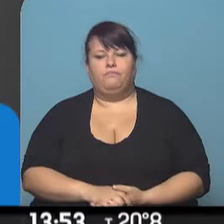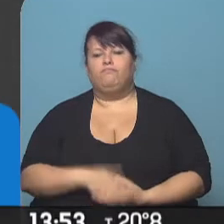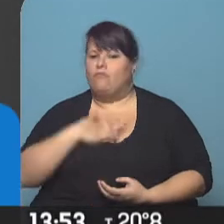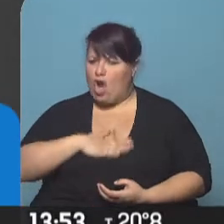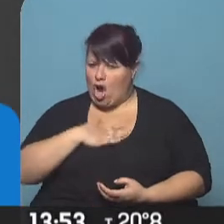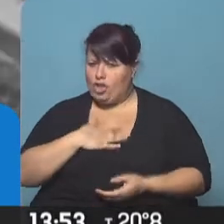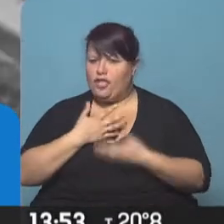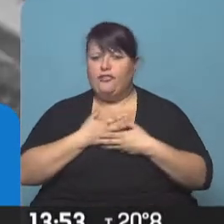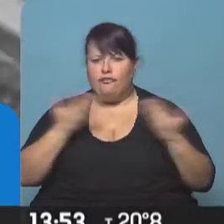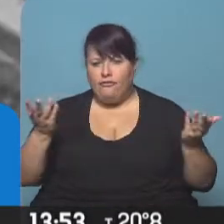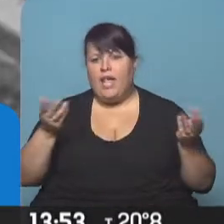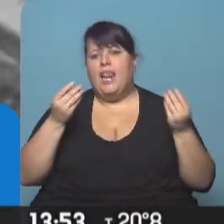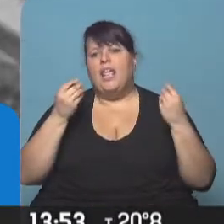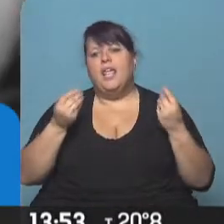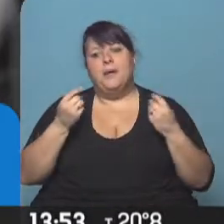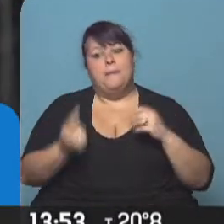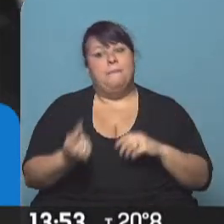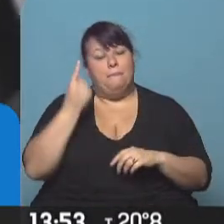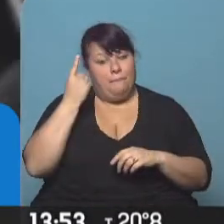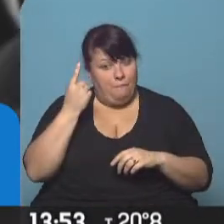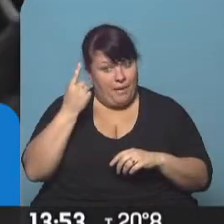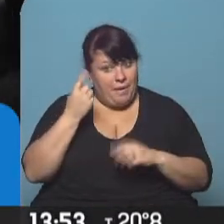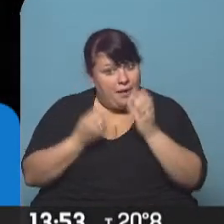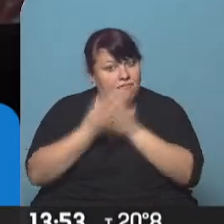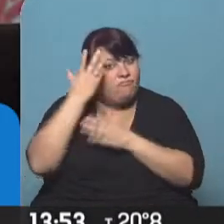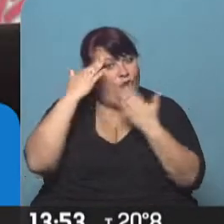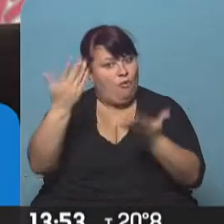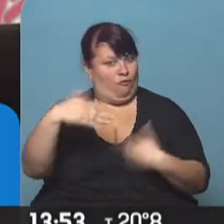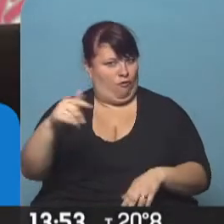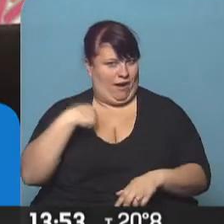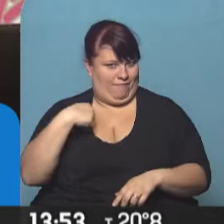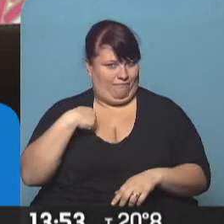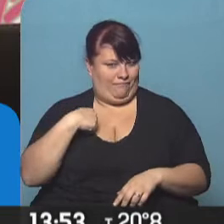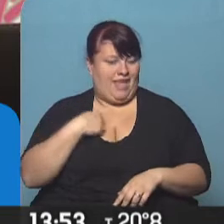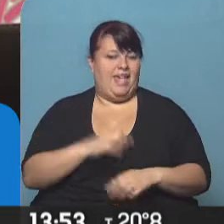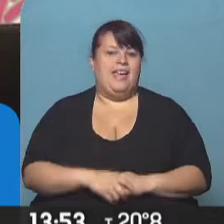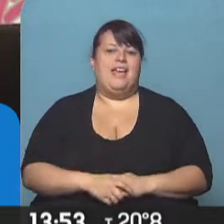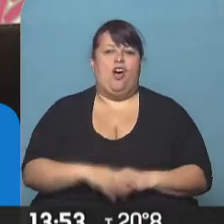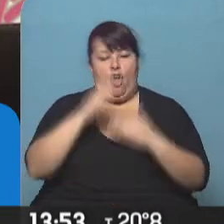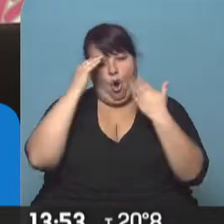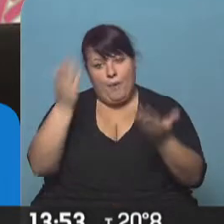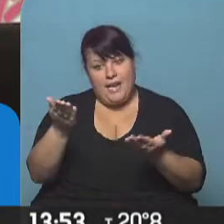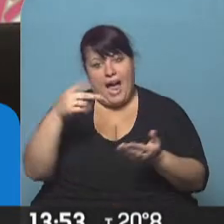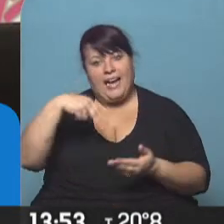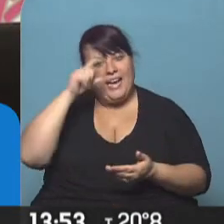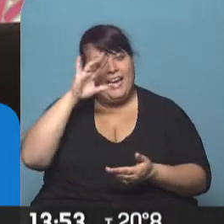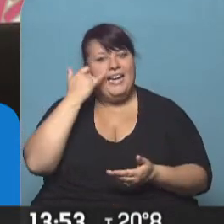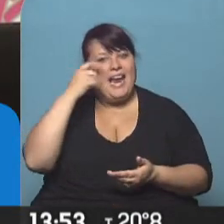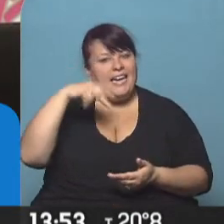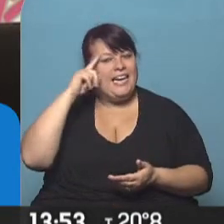Contento, muy feliz, porque el primero que quiso empezar con el homenaje fui yo. Homenajearlo a Nery